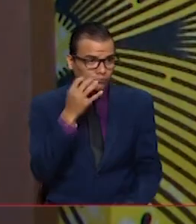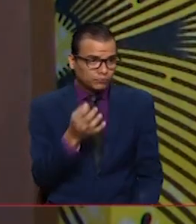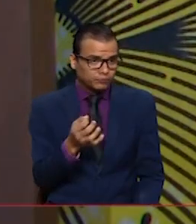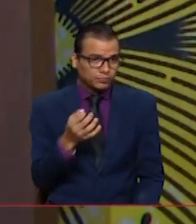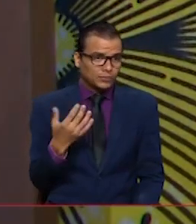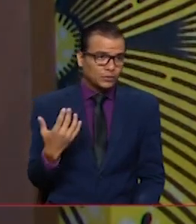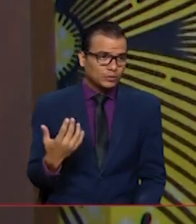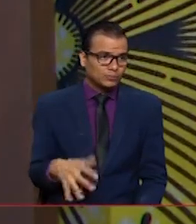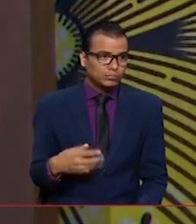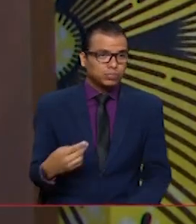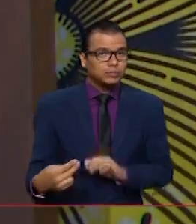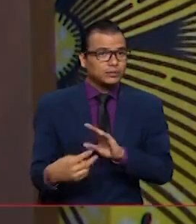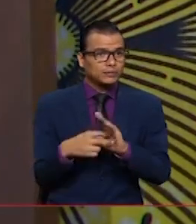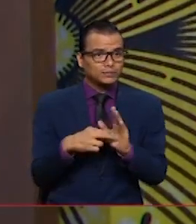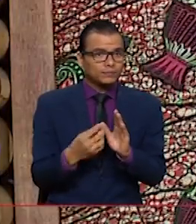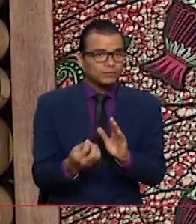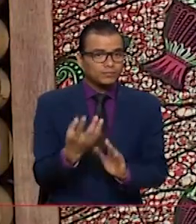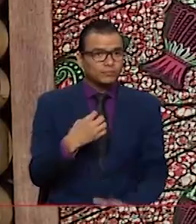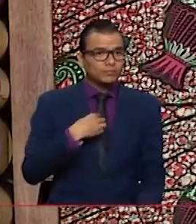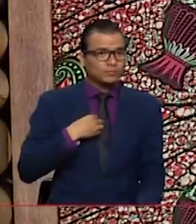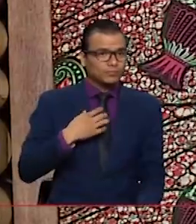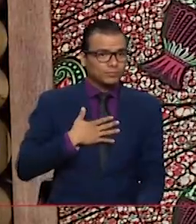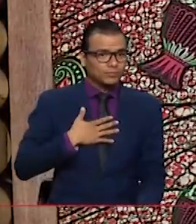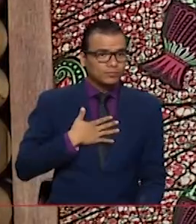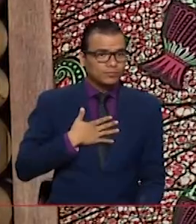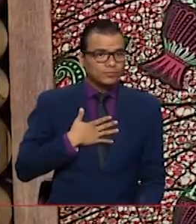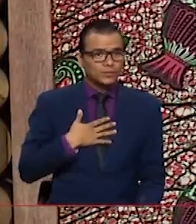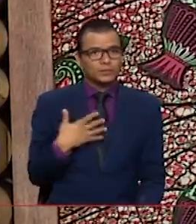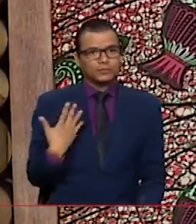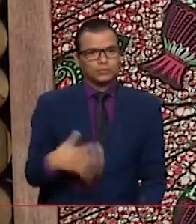puedan valorar este arte aquí